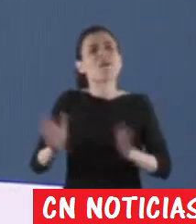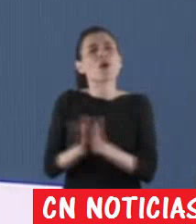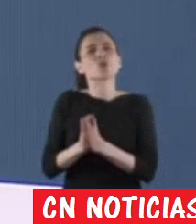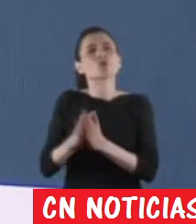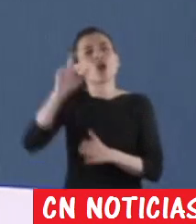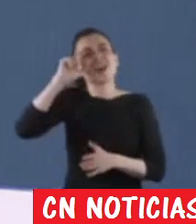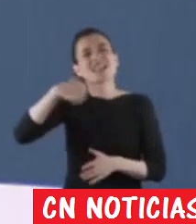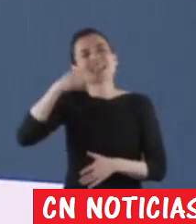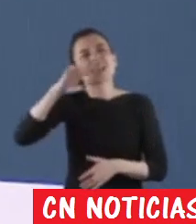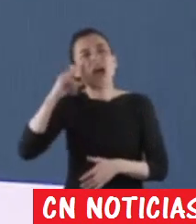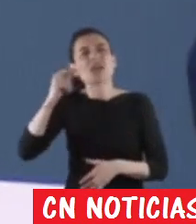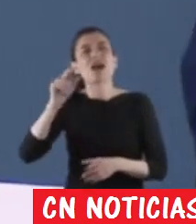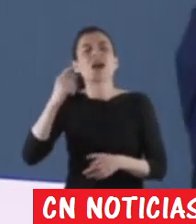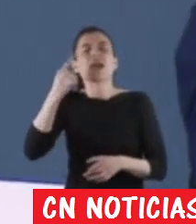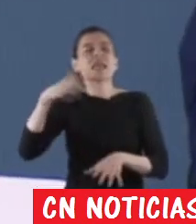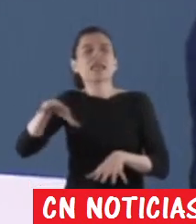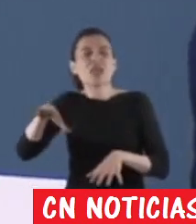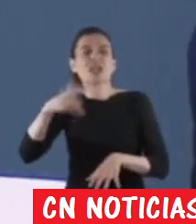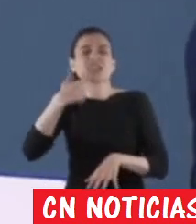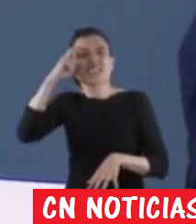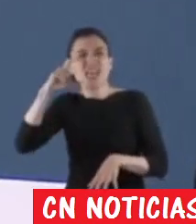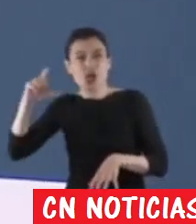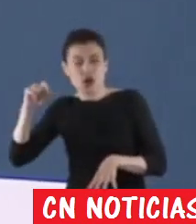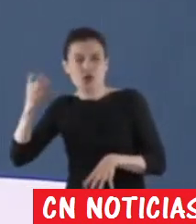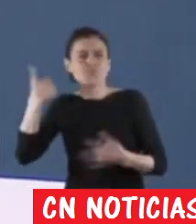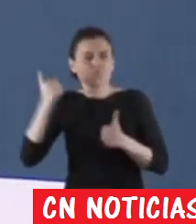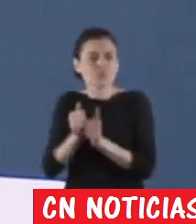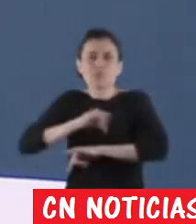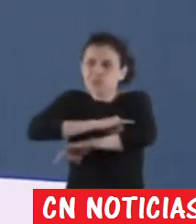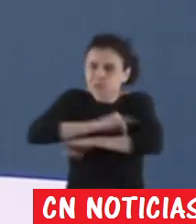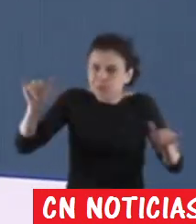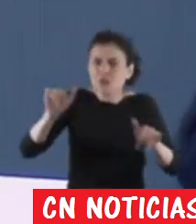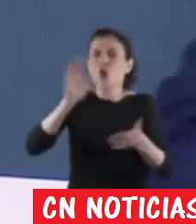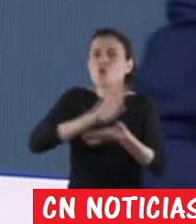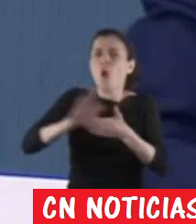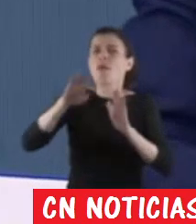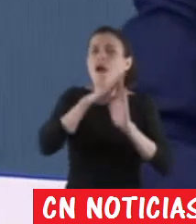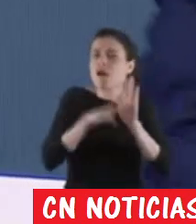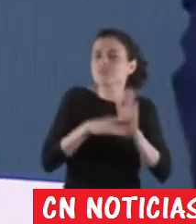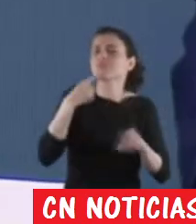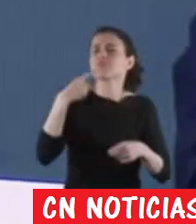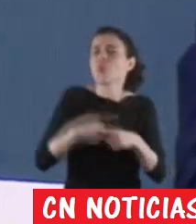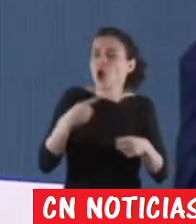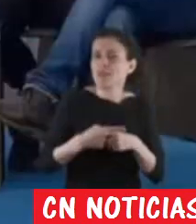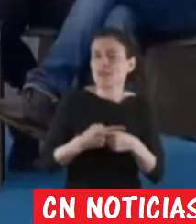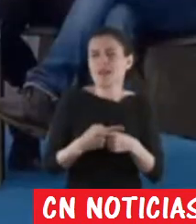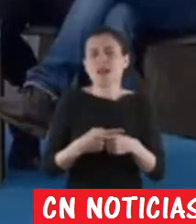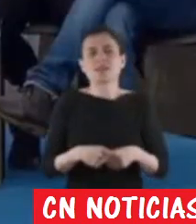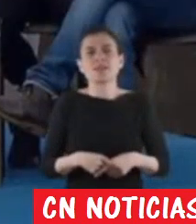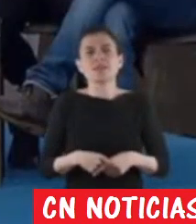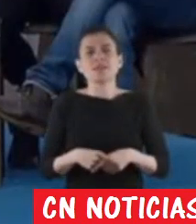lanzábamos una batería de medidas para acompañar diferentes medidas que estaba tomando tu gobierno